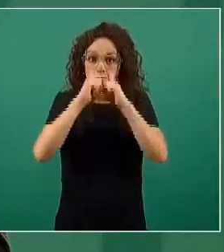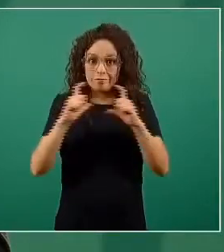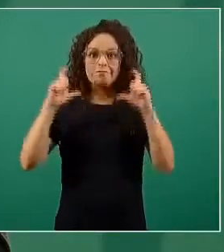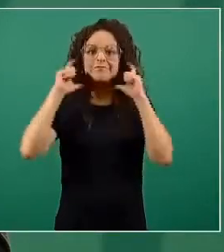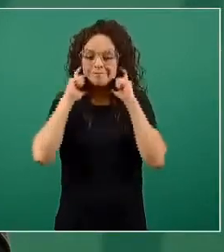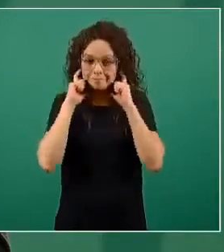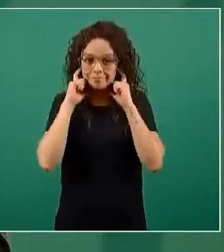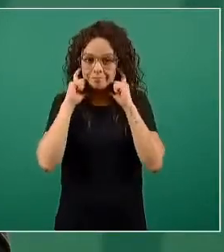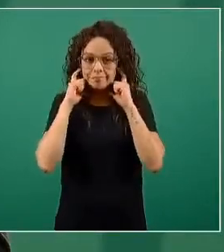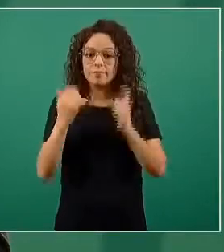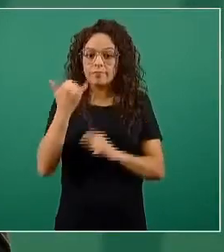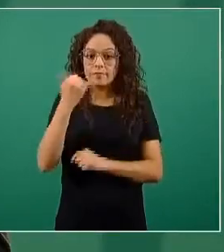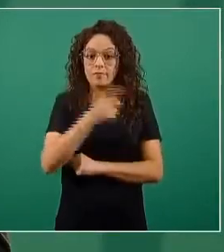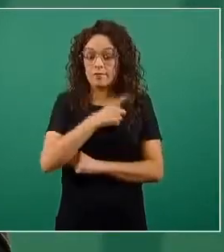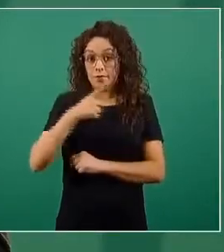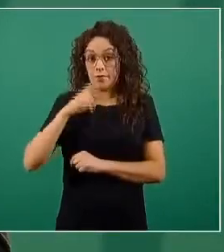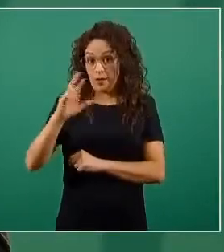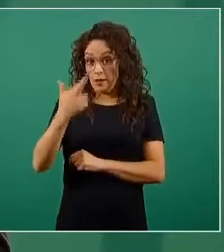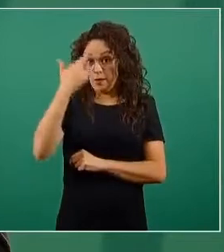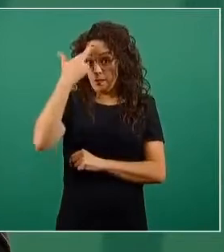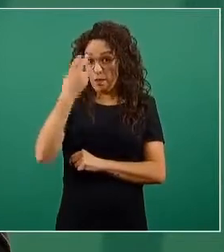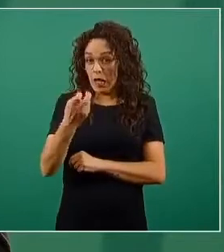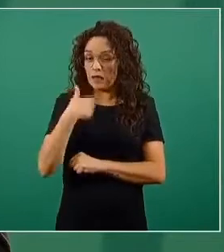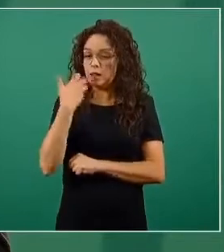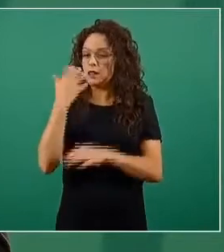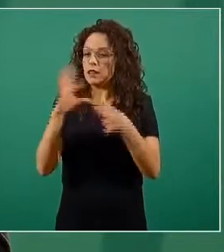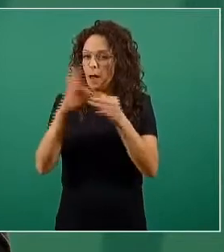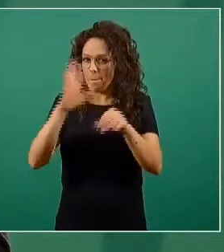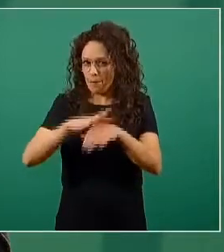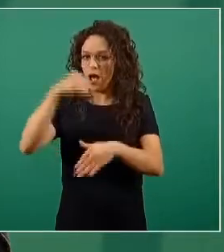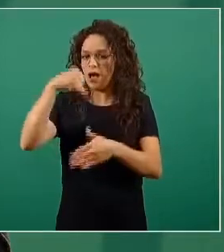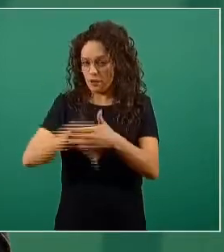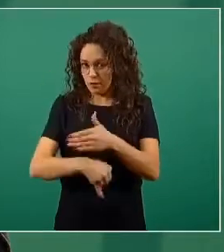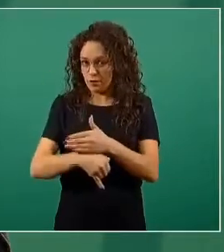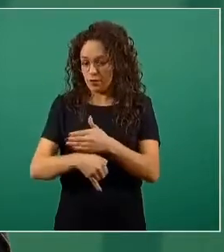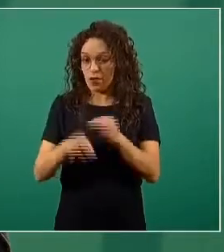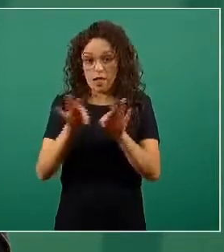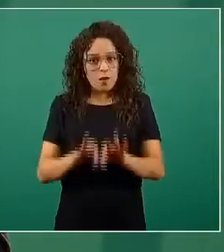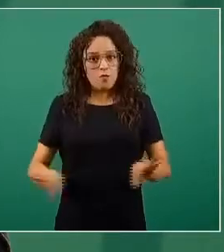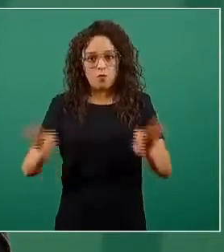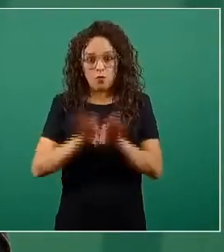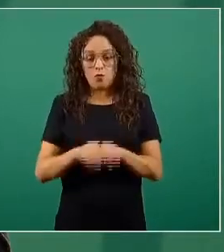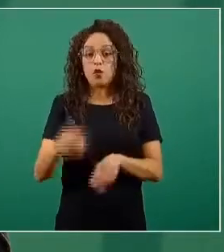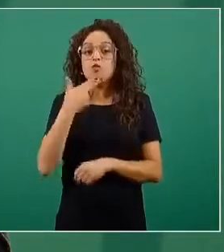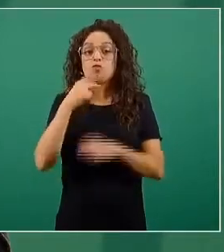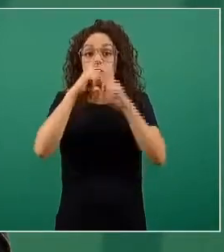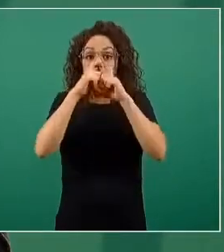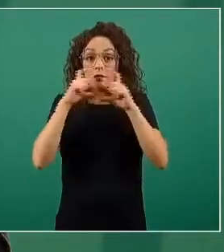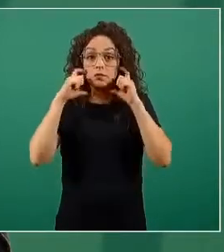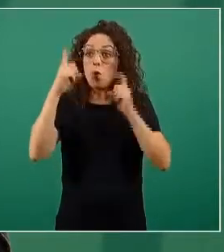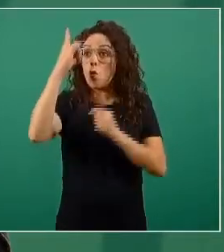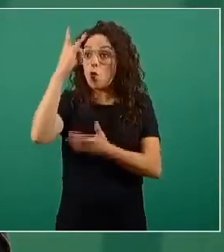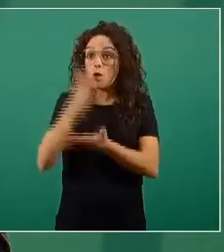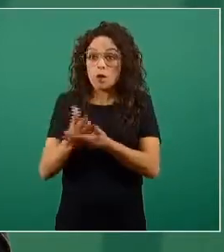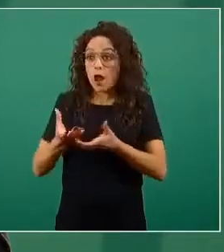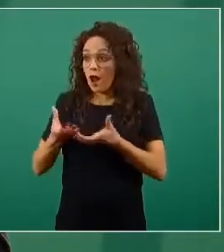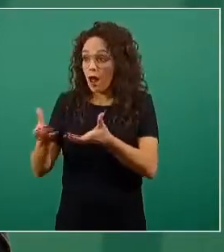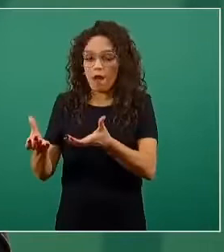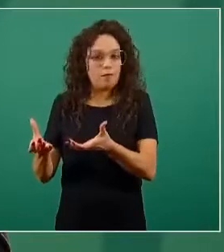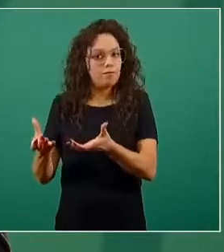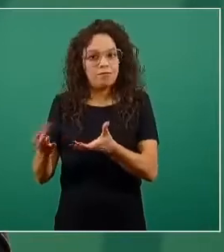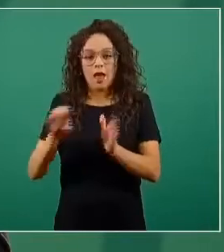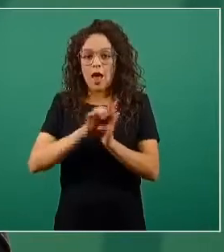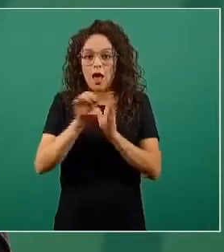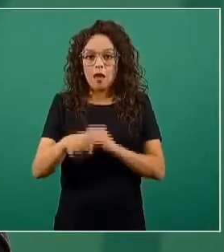aquí sí quiero hacer énfasis, el uso de cubrebocas no solo se hace en la vía pública. Si yo, por ejemplo, tengo que elaborar